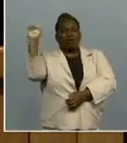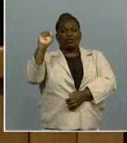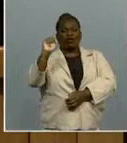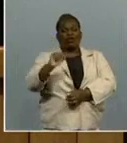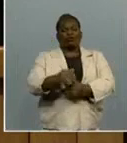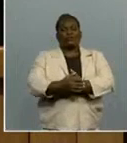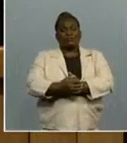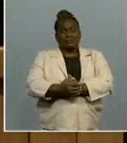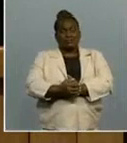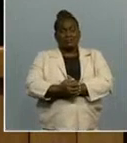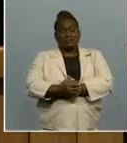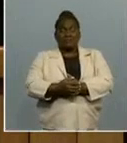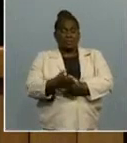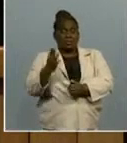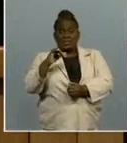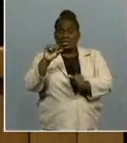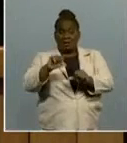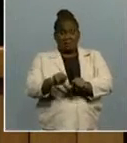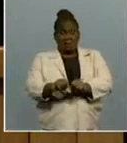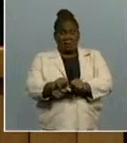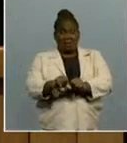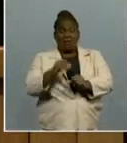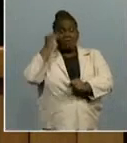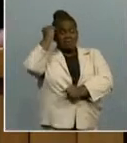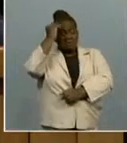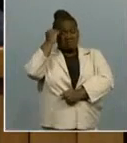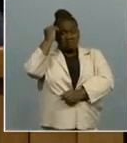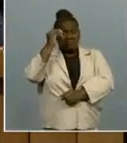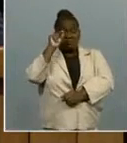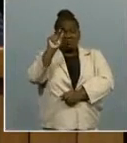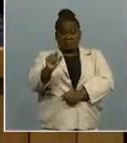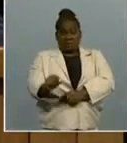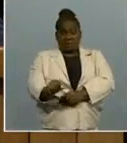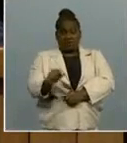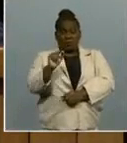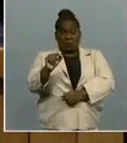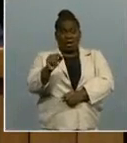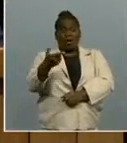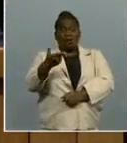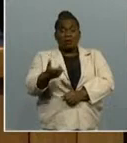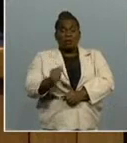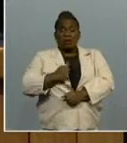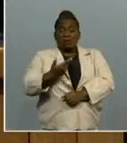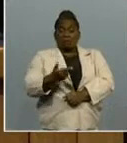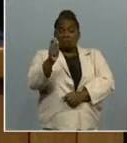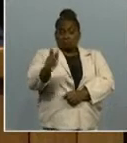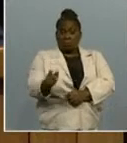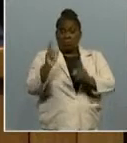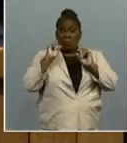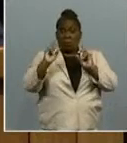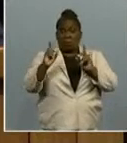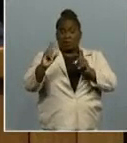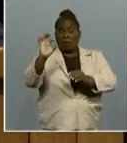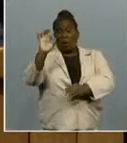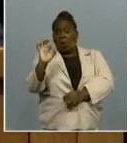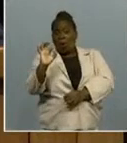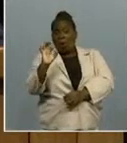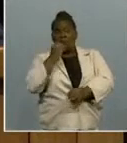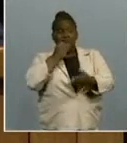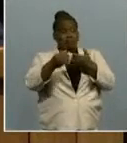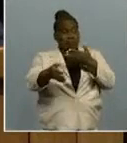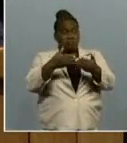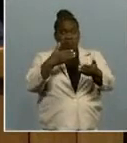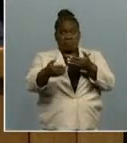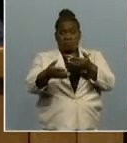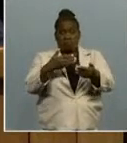sería ingenuo pretender que los exponentes de determinados actos artísticos políticos o de cualquier naturaleza